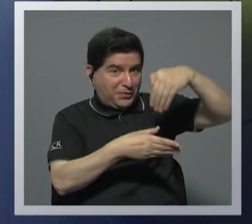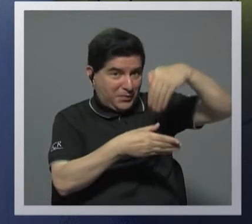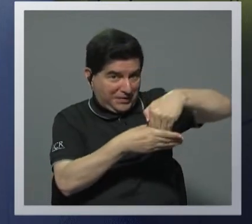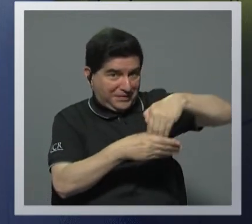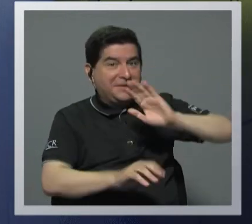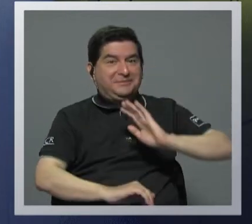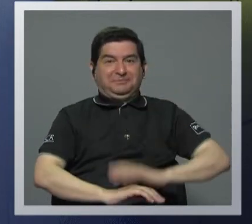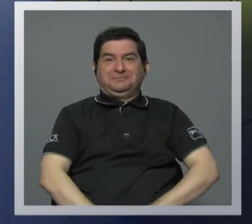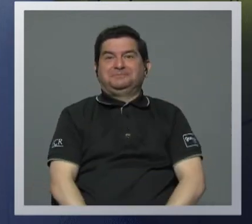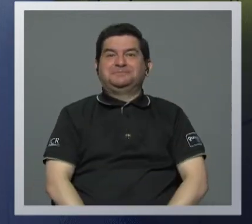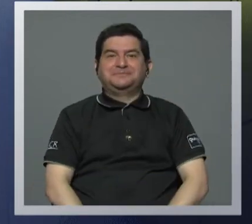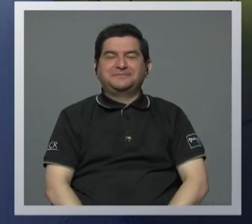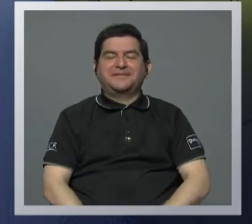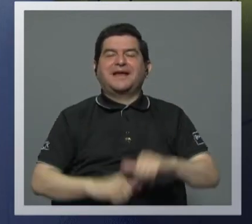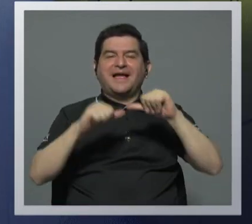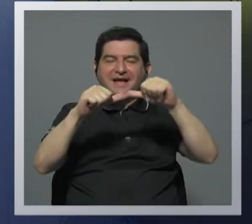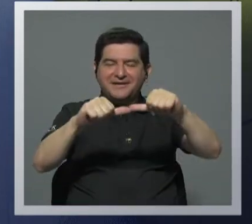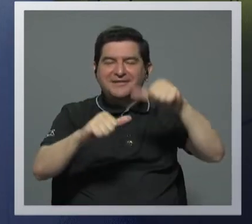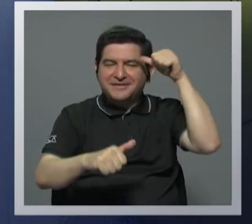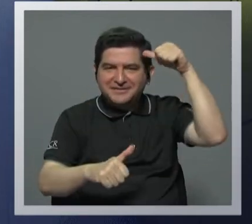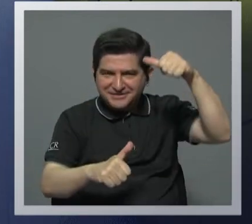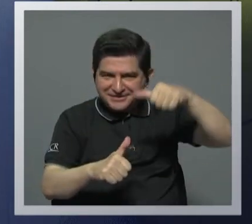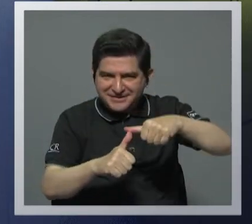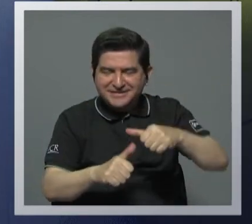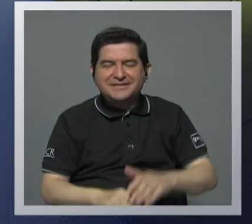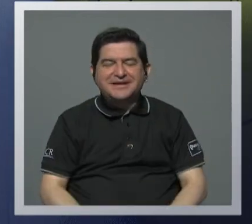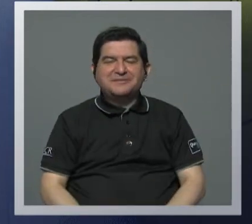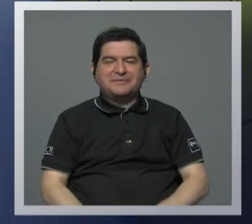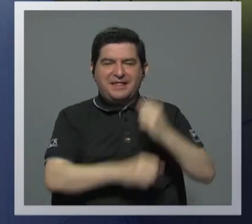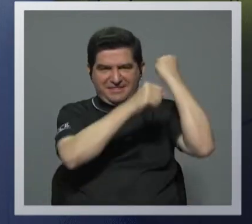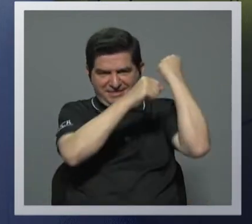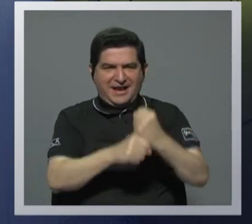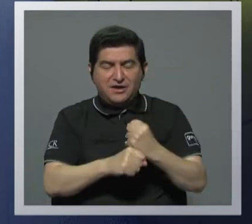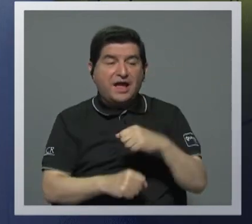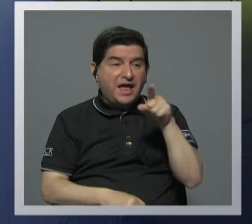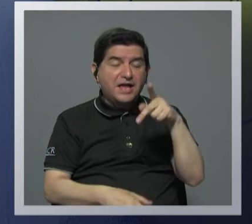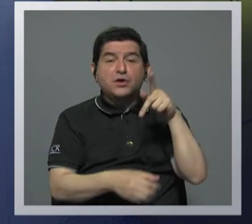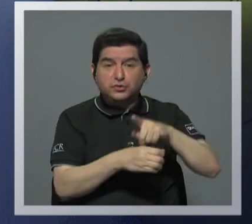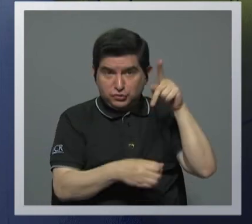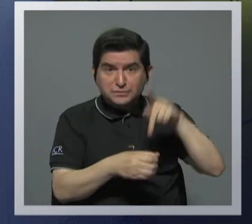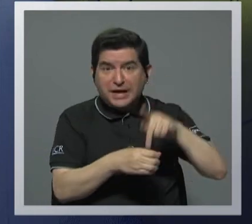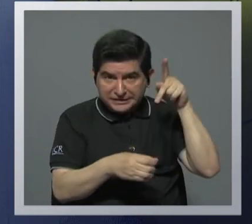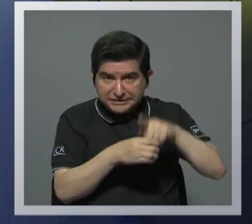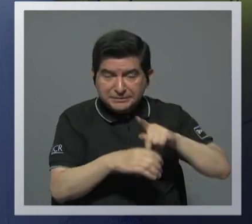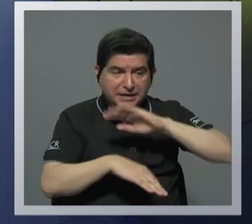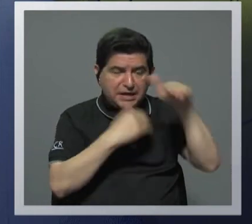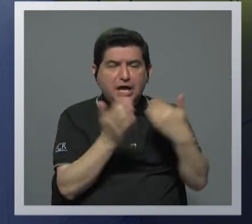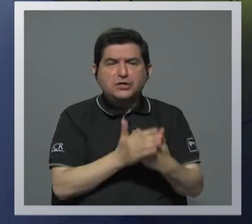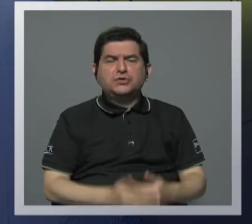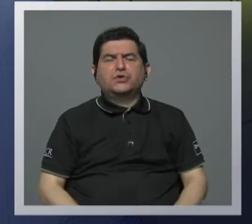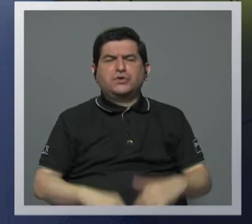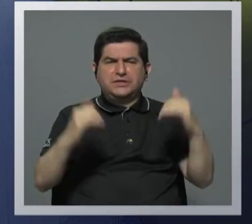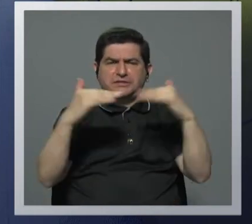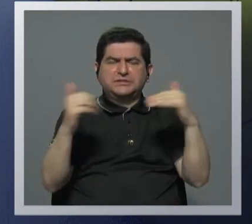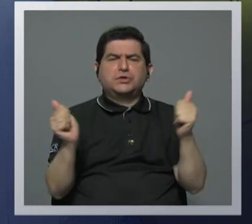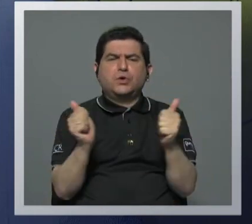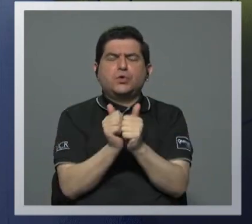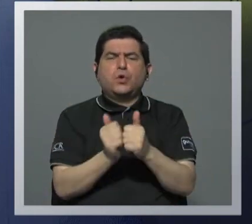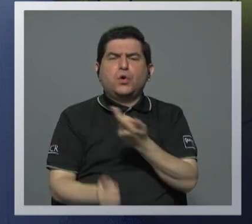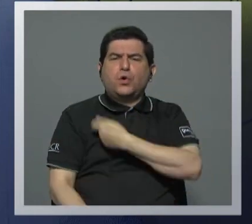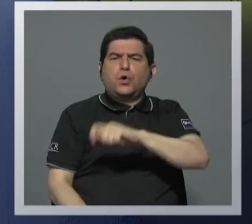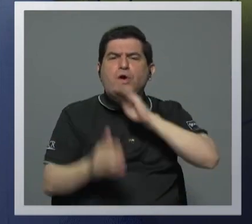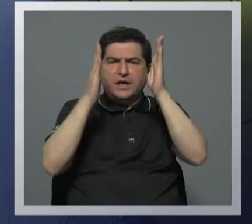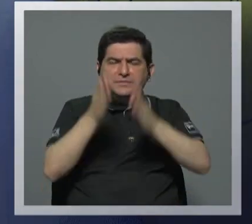Bueno, entonces, retomando el tema de la conquista, obviamente, si ellos participan, ¿no?, en todas estas campañas junto a los españoles,